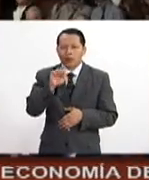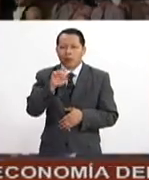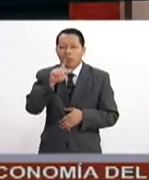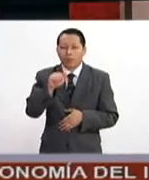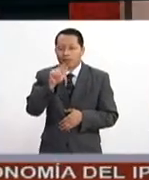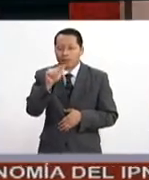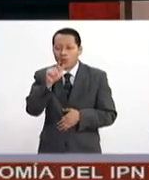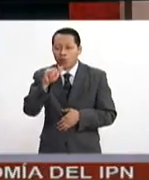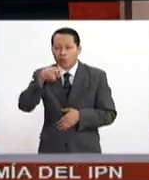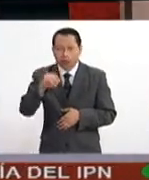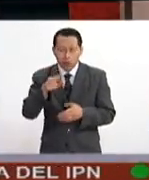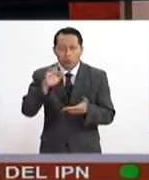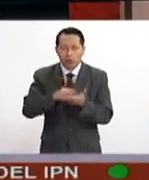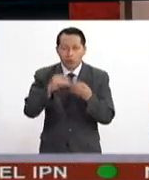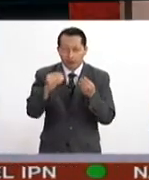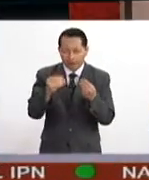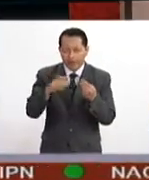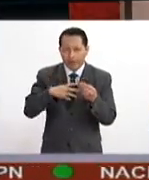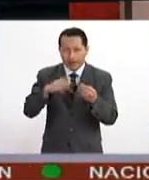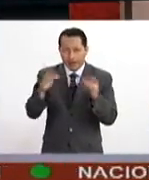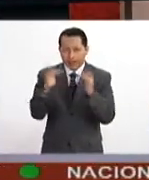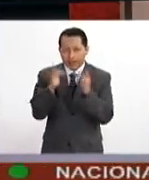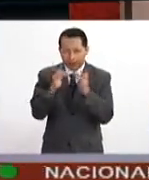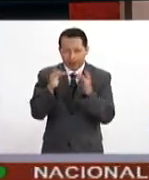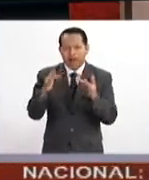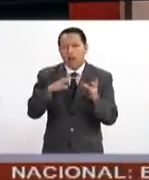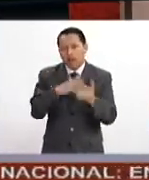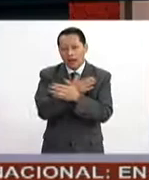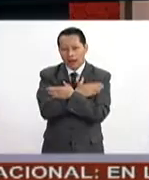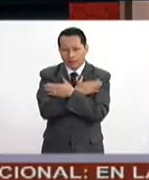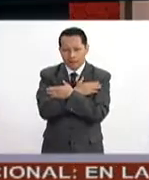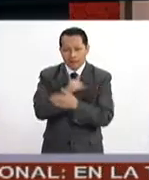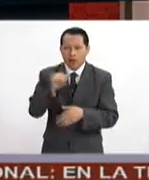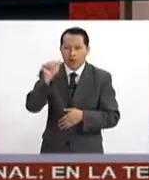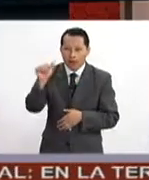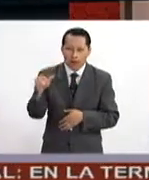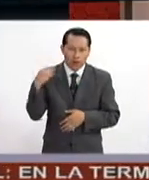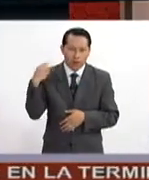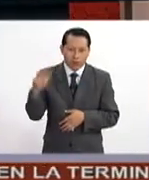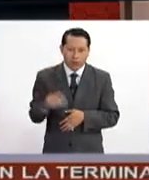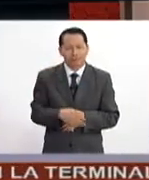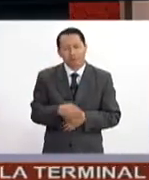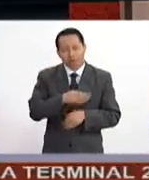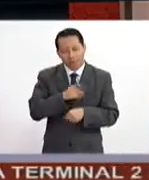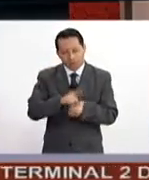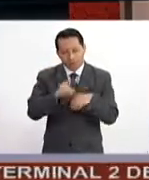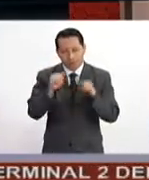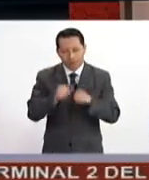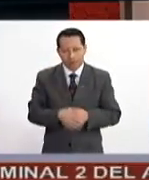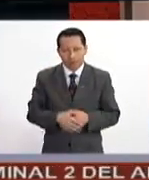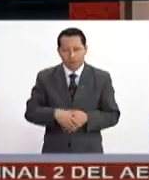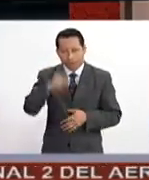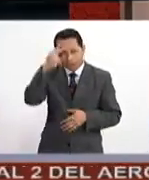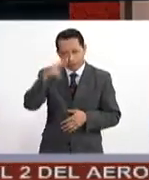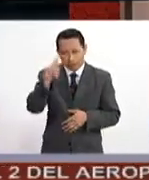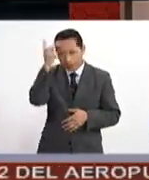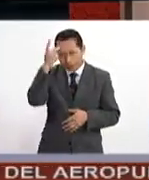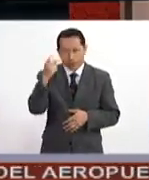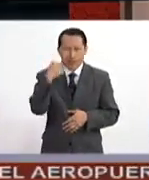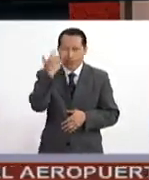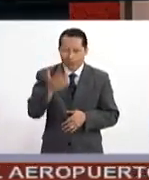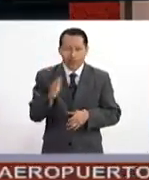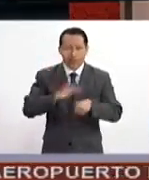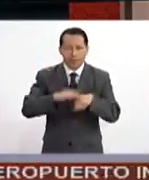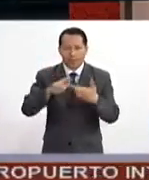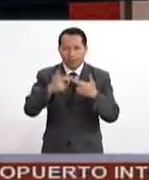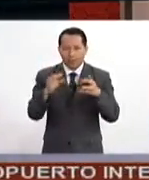muchas gracias por estar con nosotros en México al Día. Un abrazo hasta Washington. Buenos días, hasta luego. México y Polonia buscan